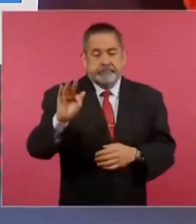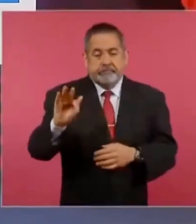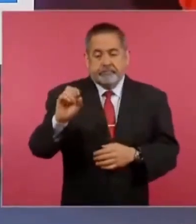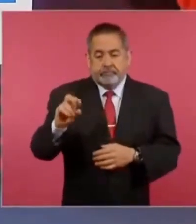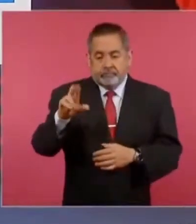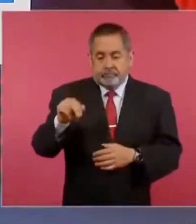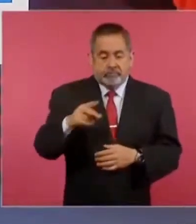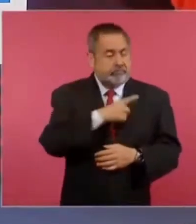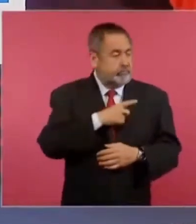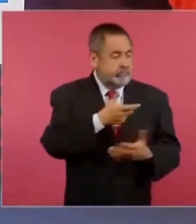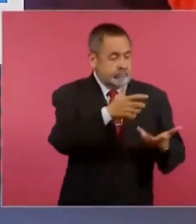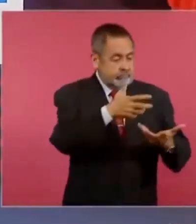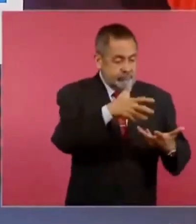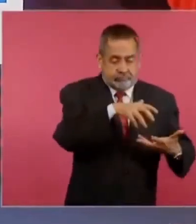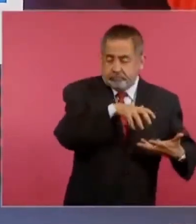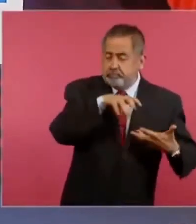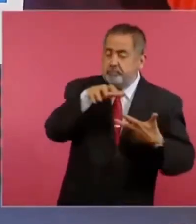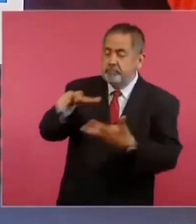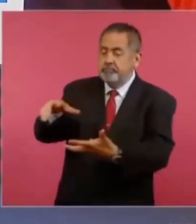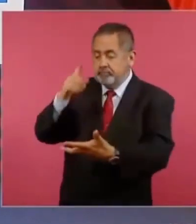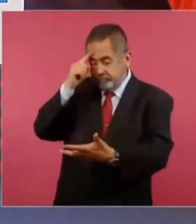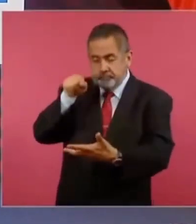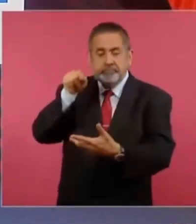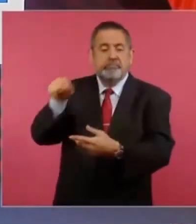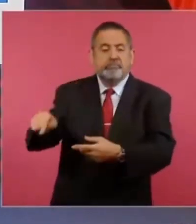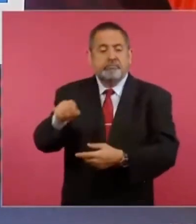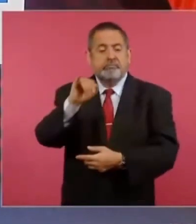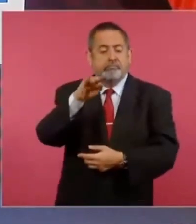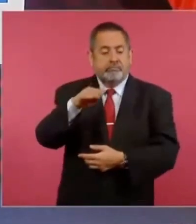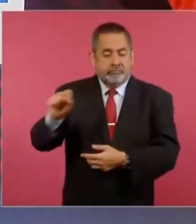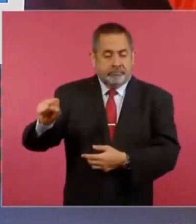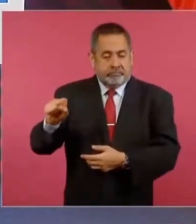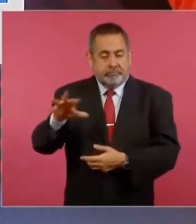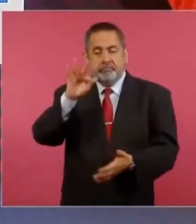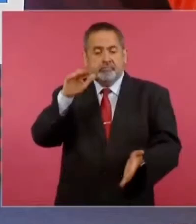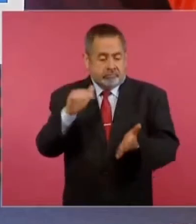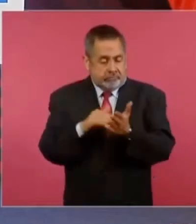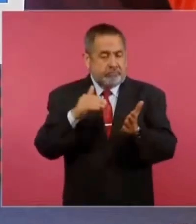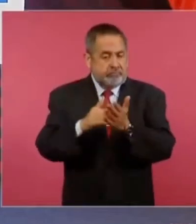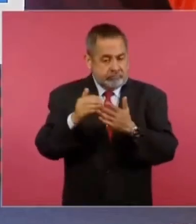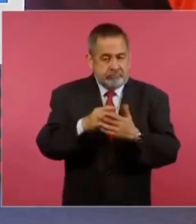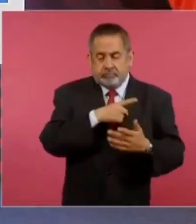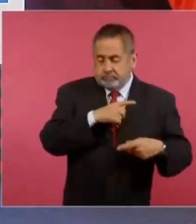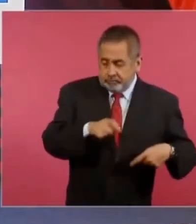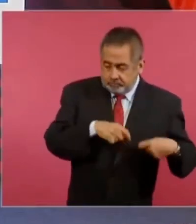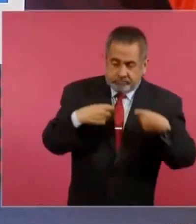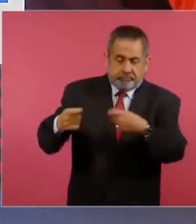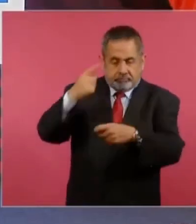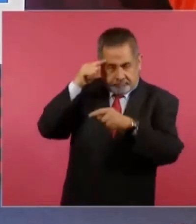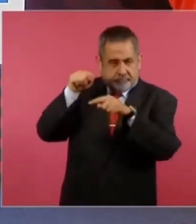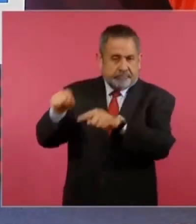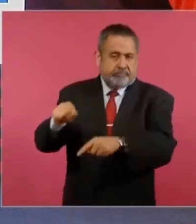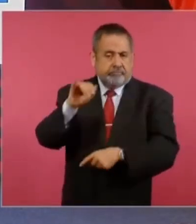esos fondos al Seguro Social, los 40,000 millones,